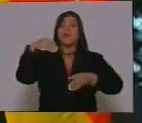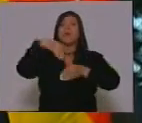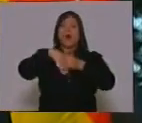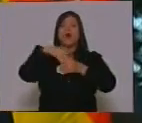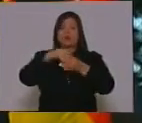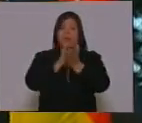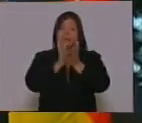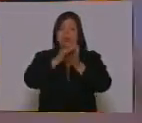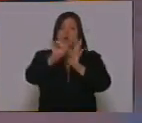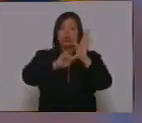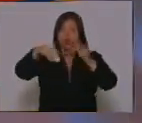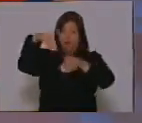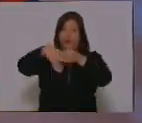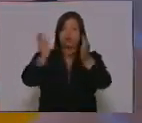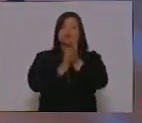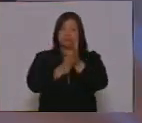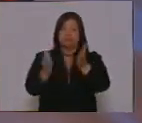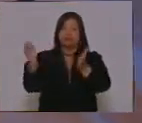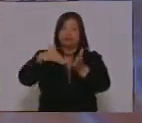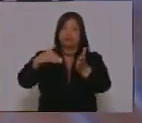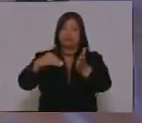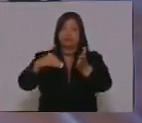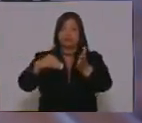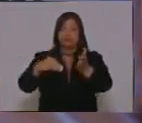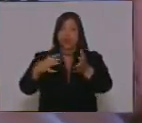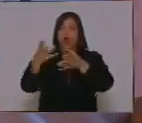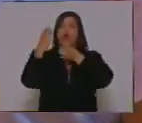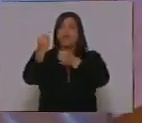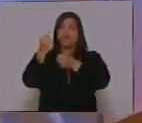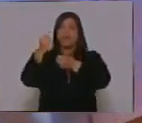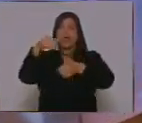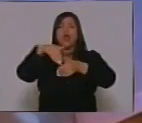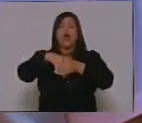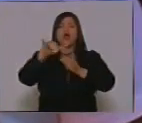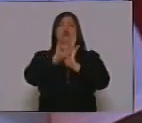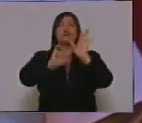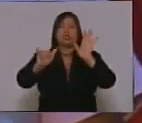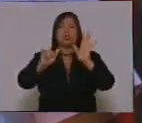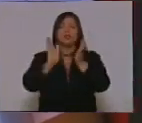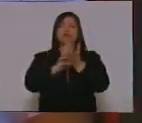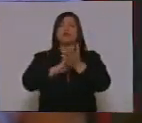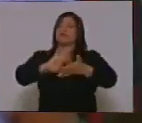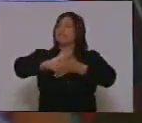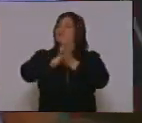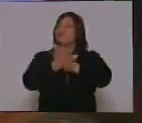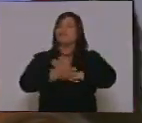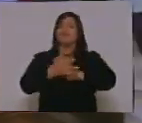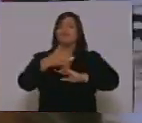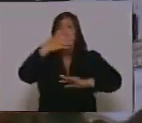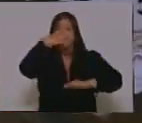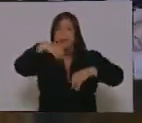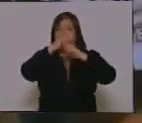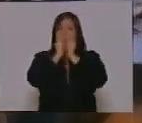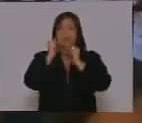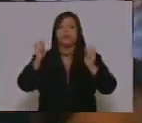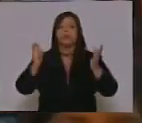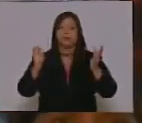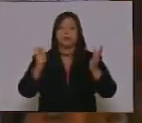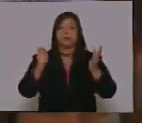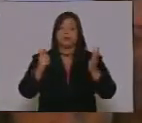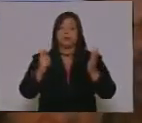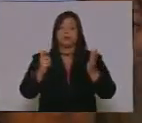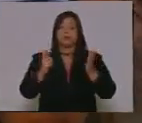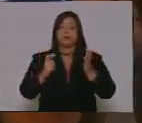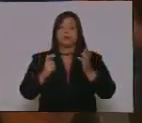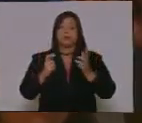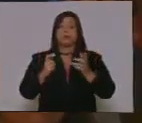por la constituyente, que si confiábamos en la constituyente, ustedes acabarían con la guarimba. Y a pesar